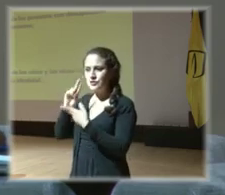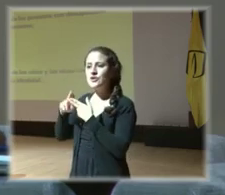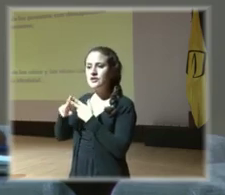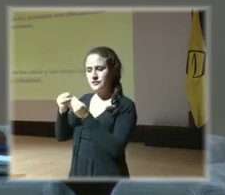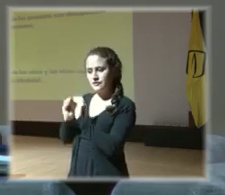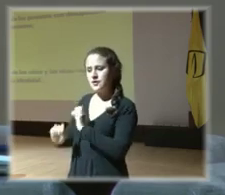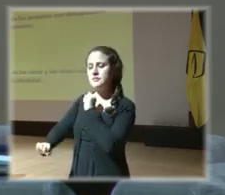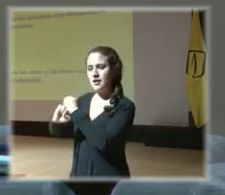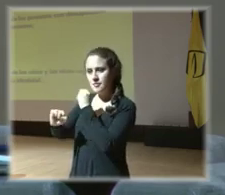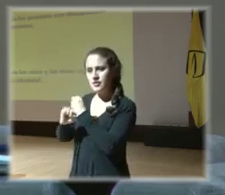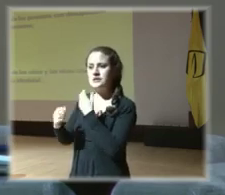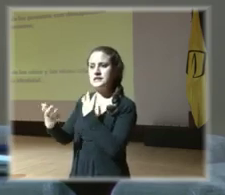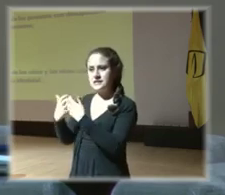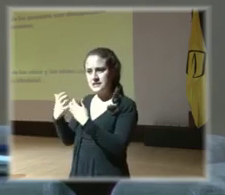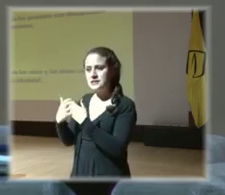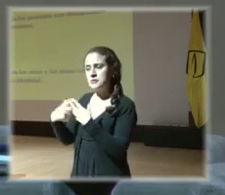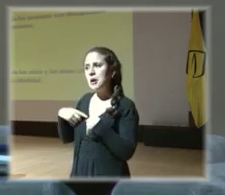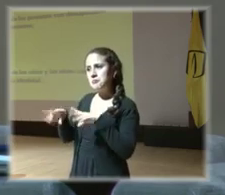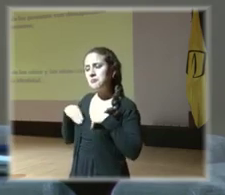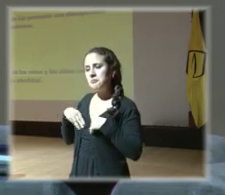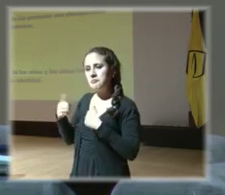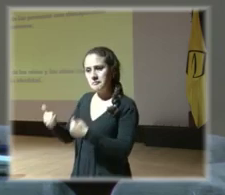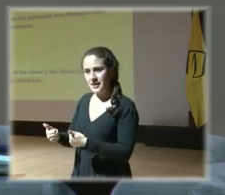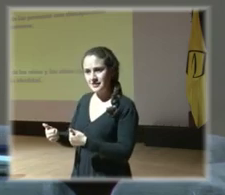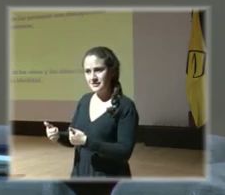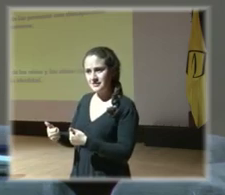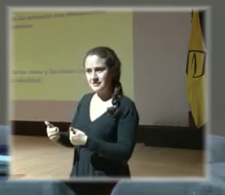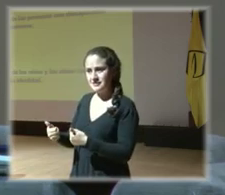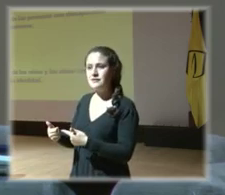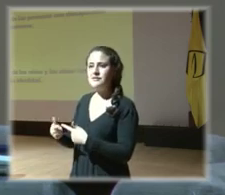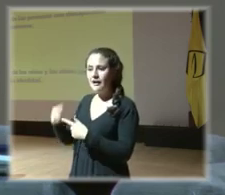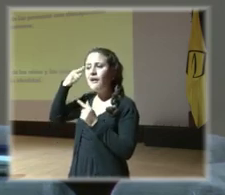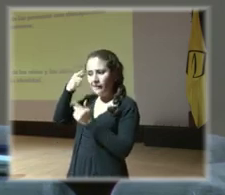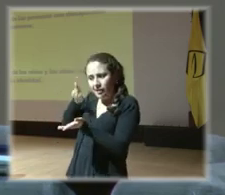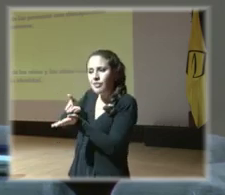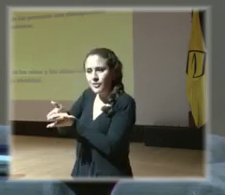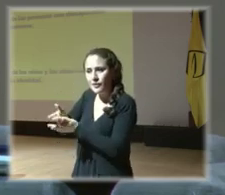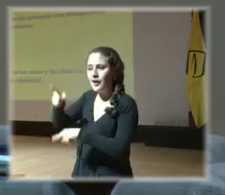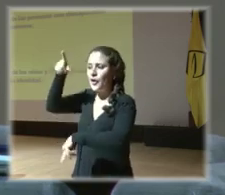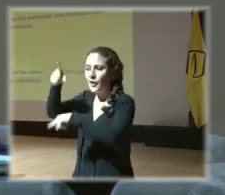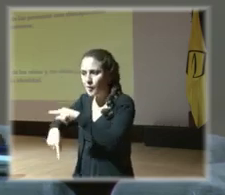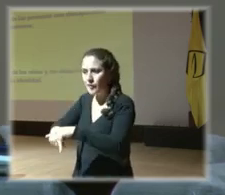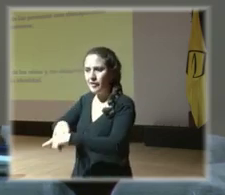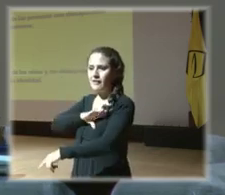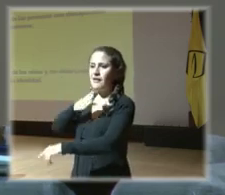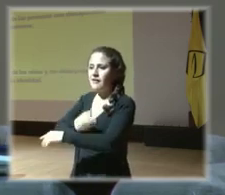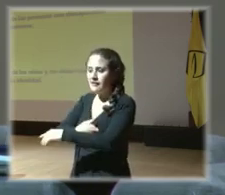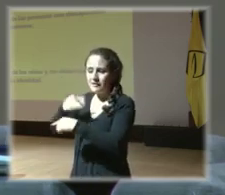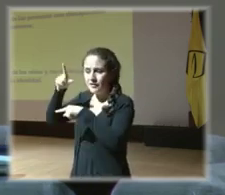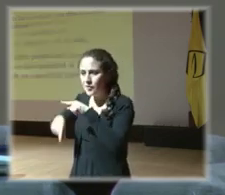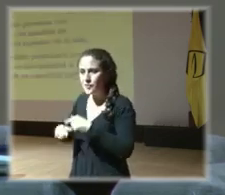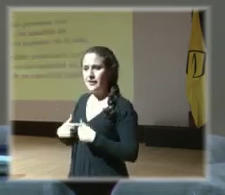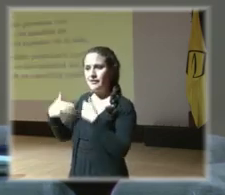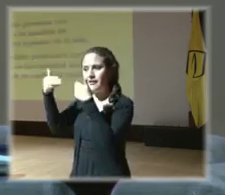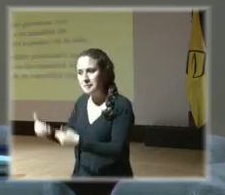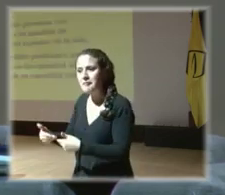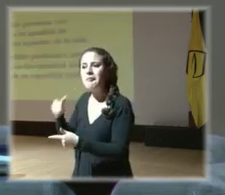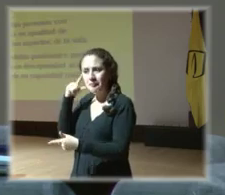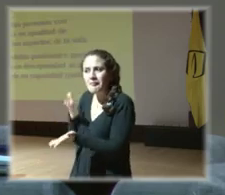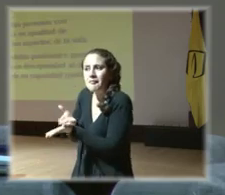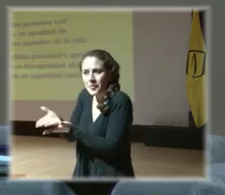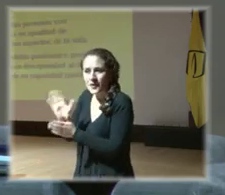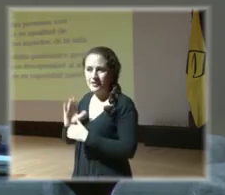apoyos, donde el sistema se los permite, pero existe la incapacidad como una medida existente e